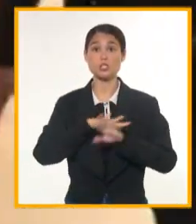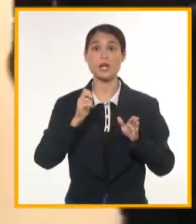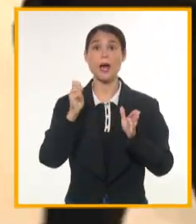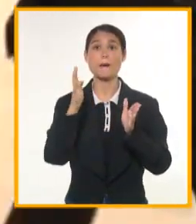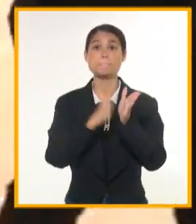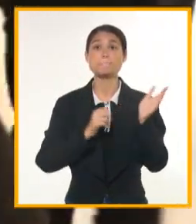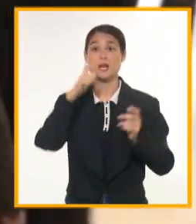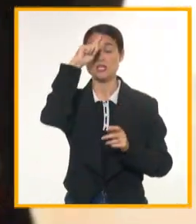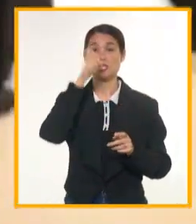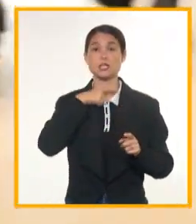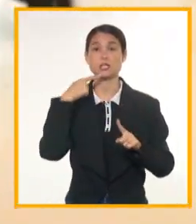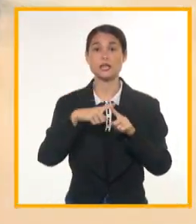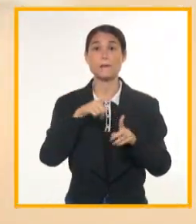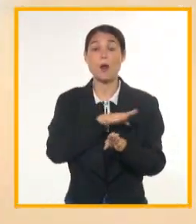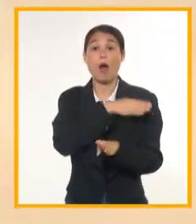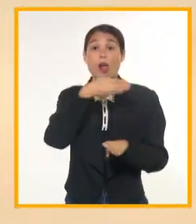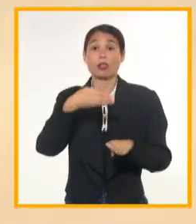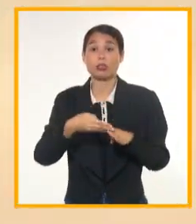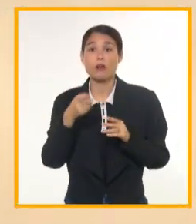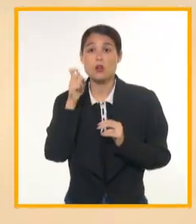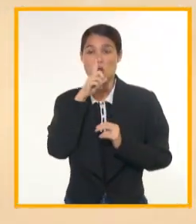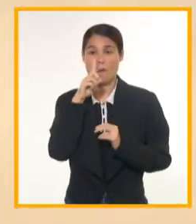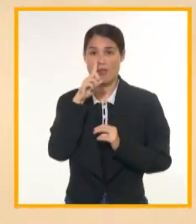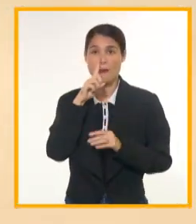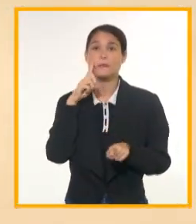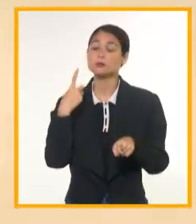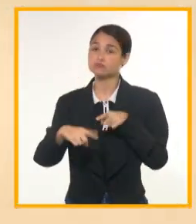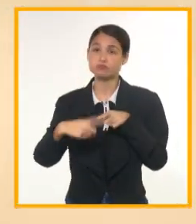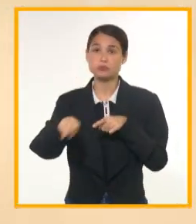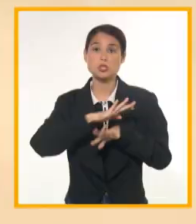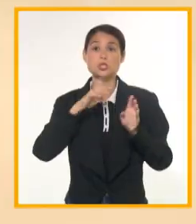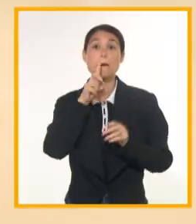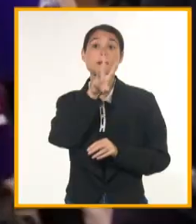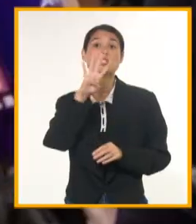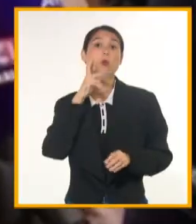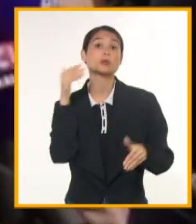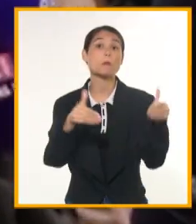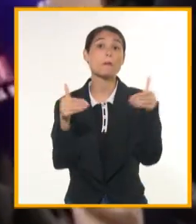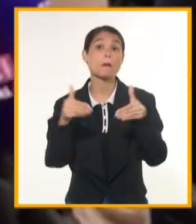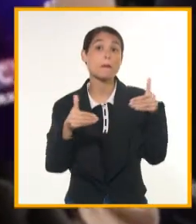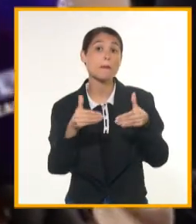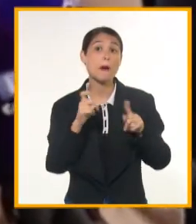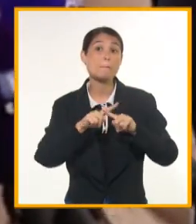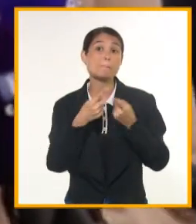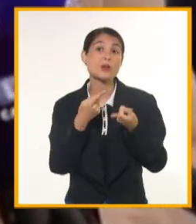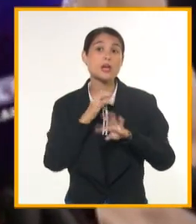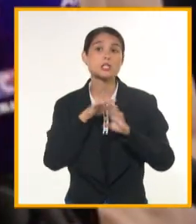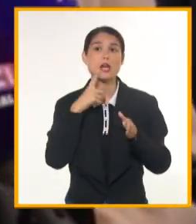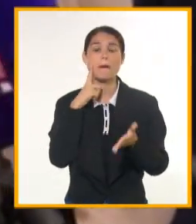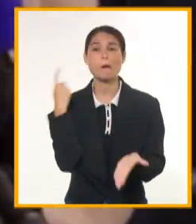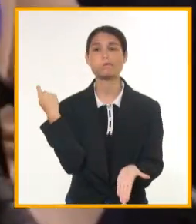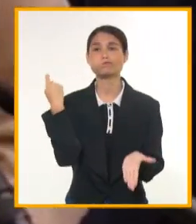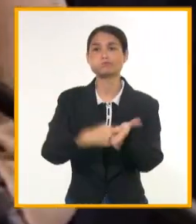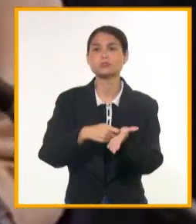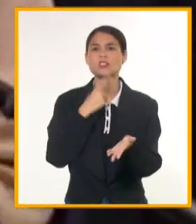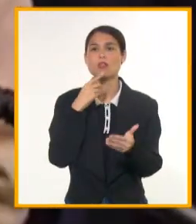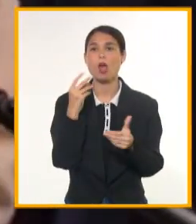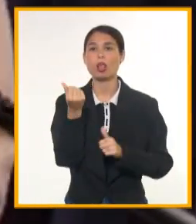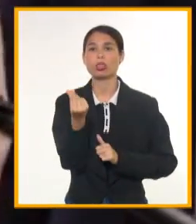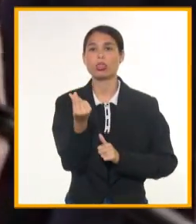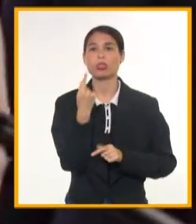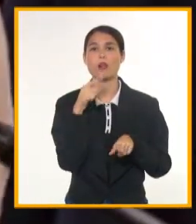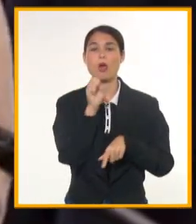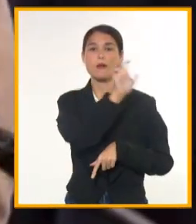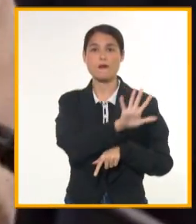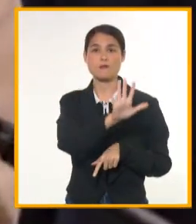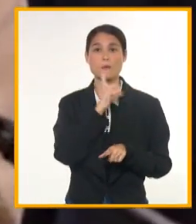noviembre a Marine Le Pen, a su partido y a otras 24 personas por presuntamente pagar con el dinero del Parlamento Europeo a